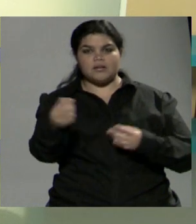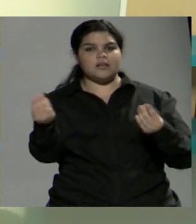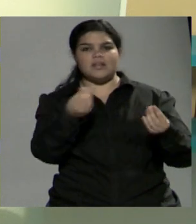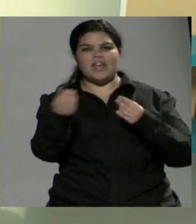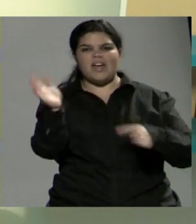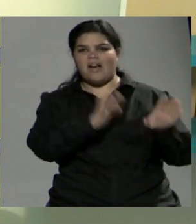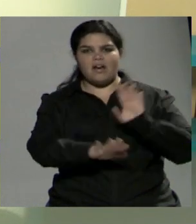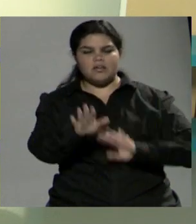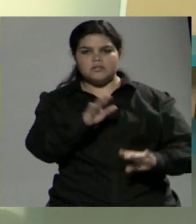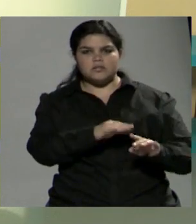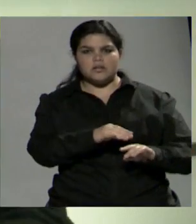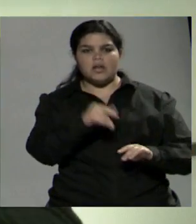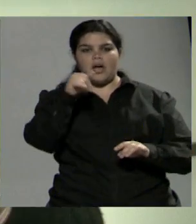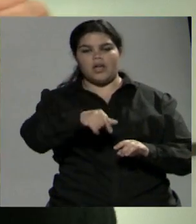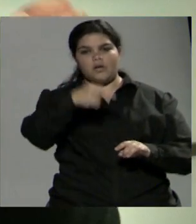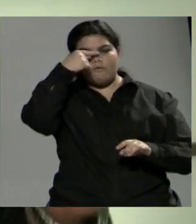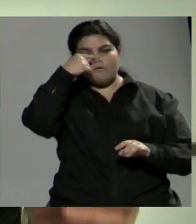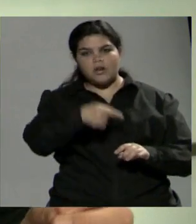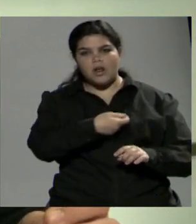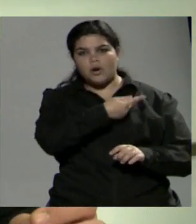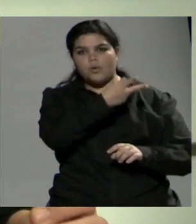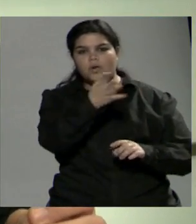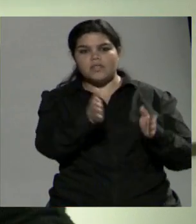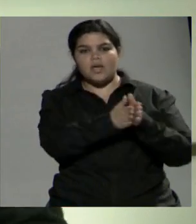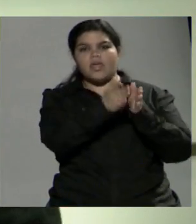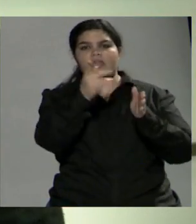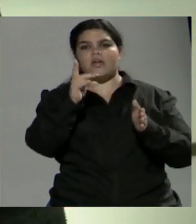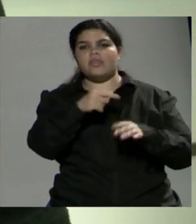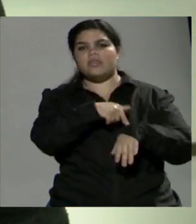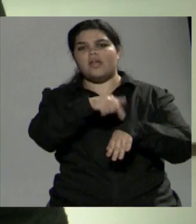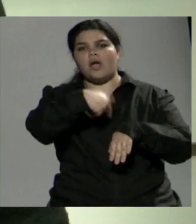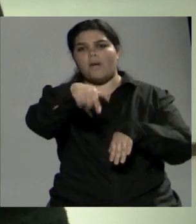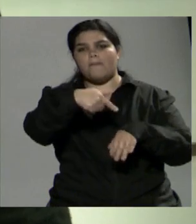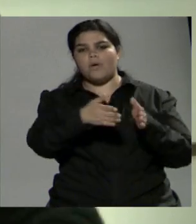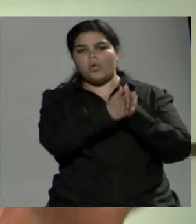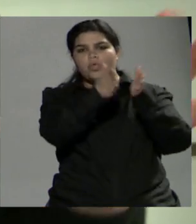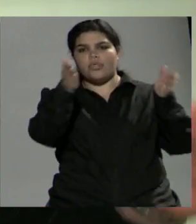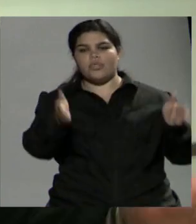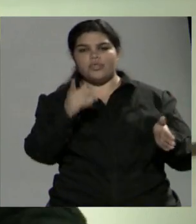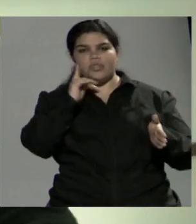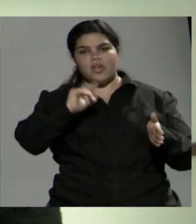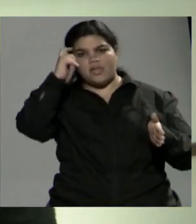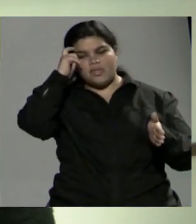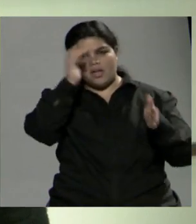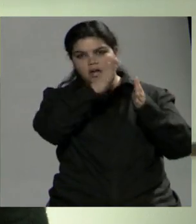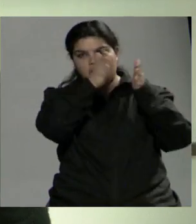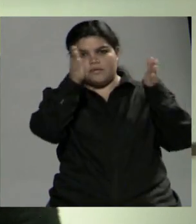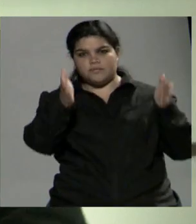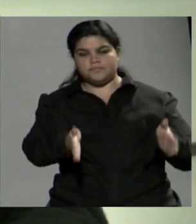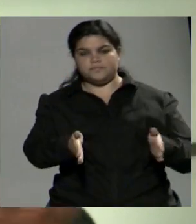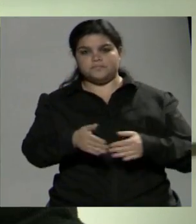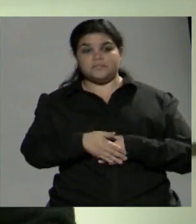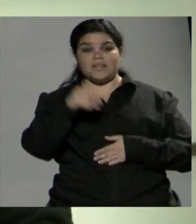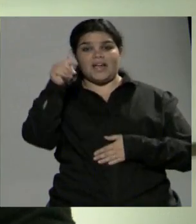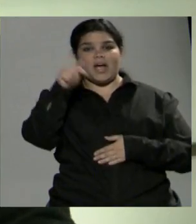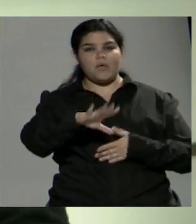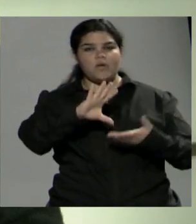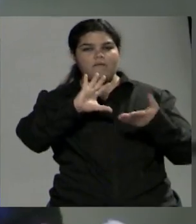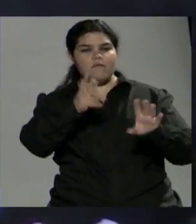no ha ocurrido. Exacto. De todos modos, yo quiero decir que lo que ha pasado en Buenos Aires no es un empate